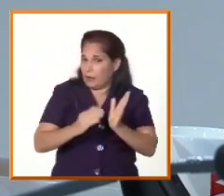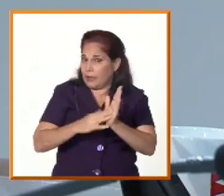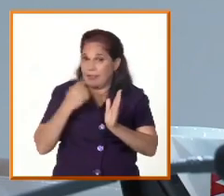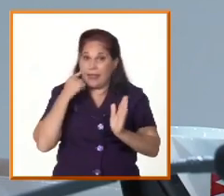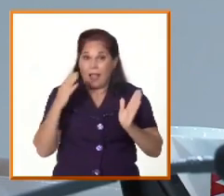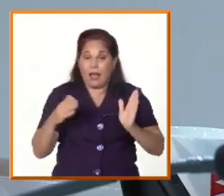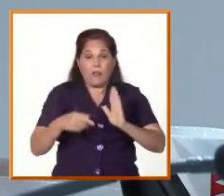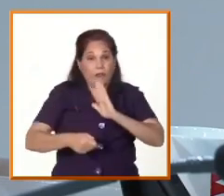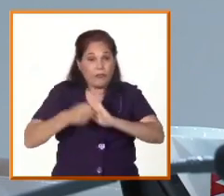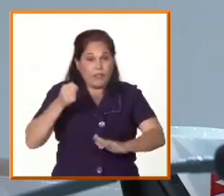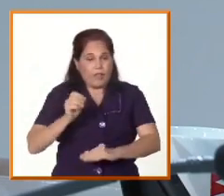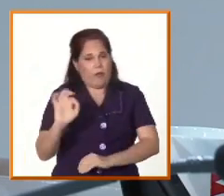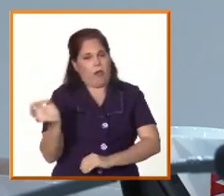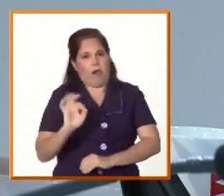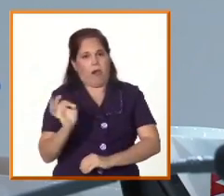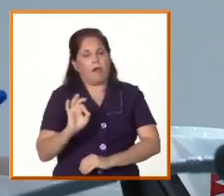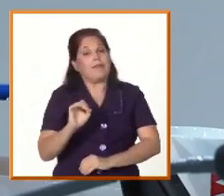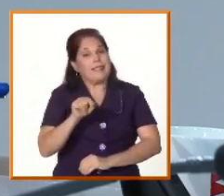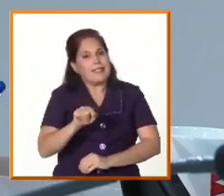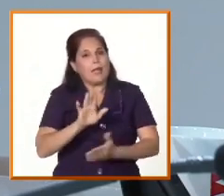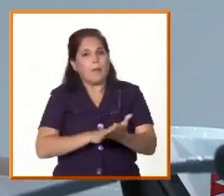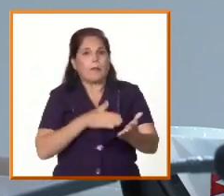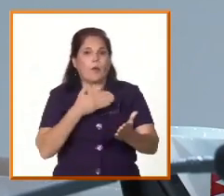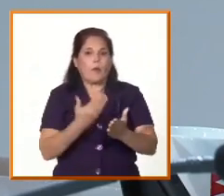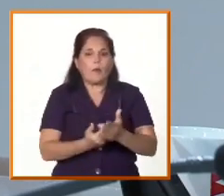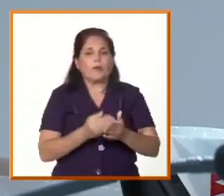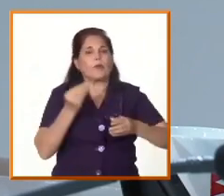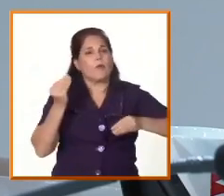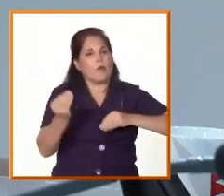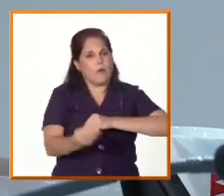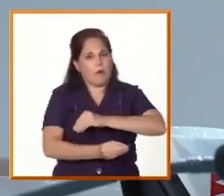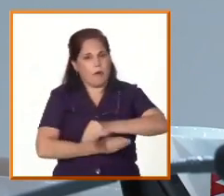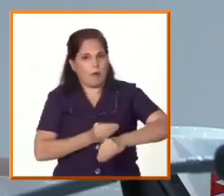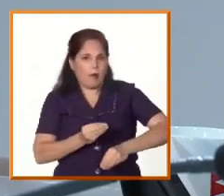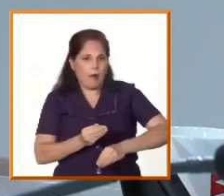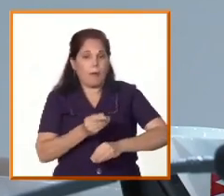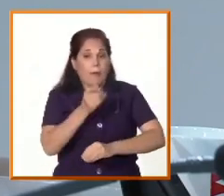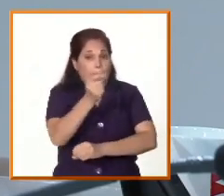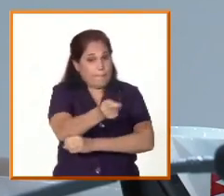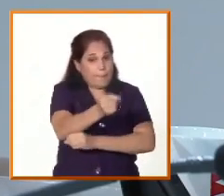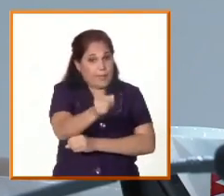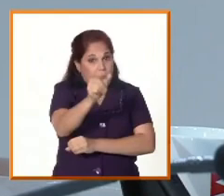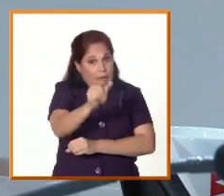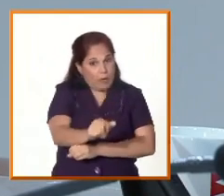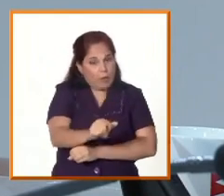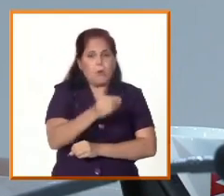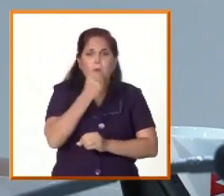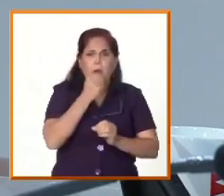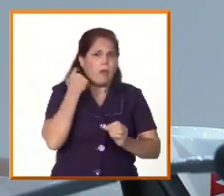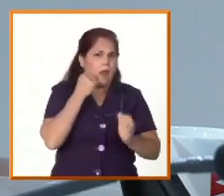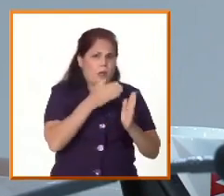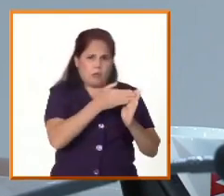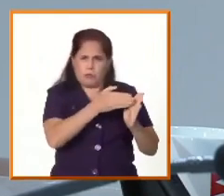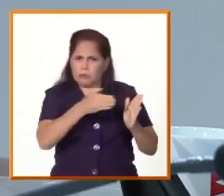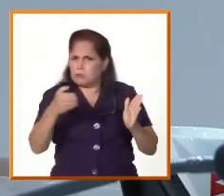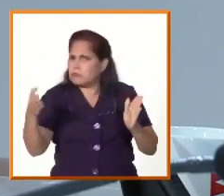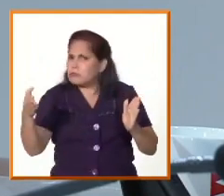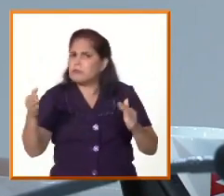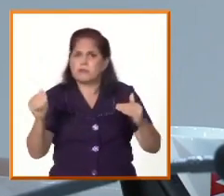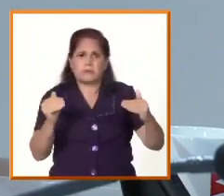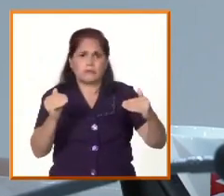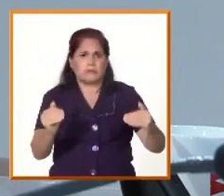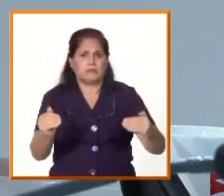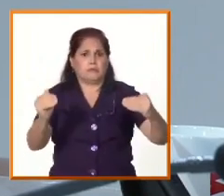no se puede y entonces de ahí la propuesta de hacer una modificación y que Los Pescadores puedan operar durante todo el año siempre